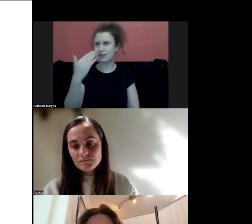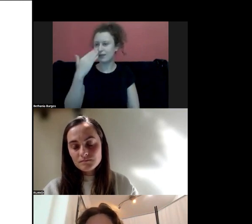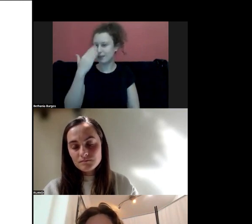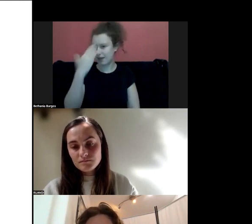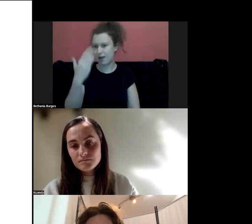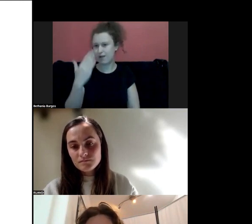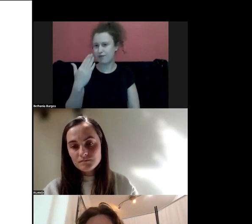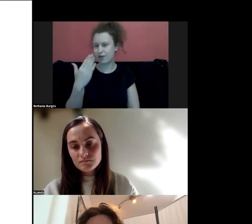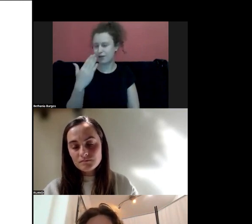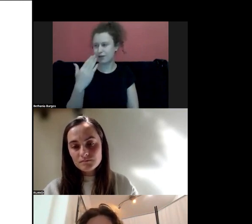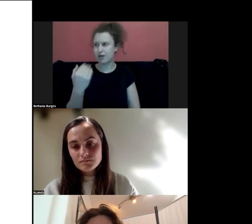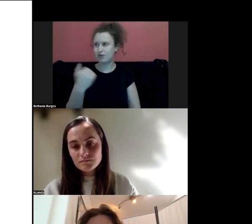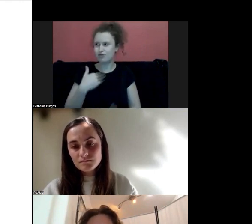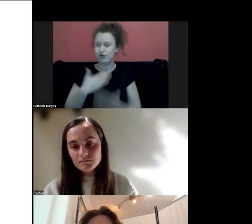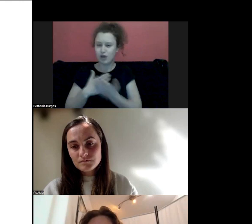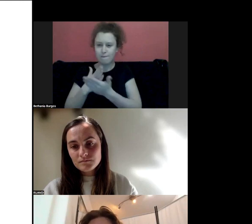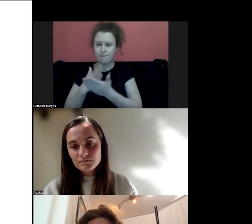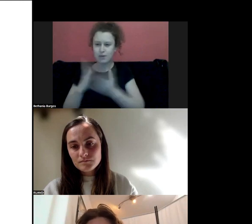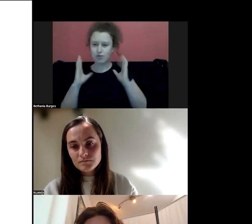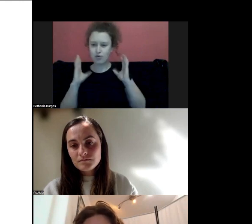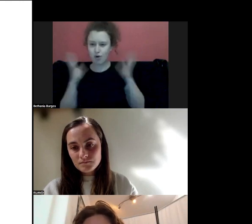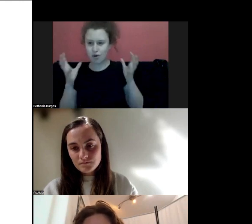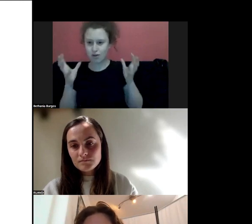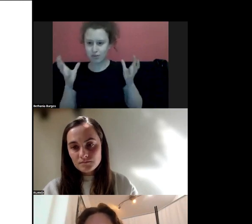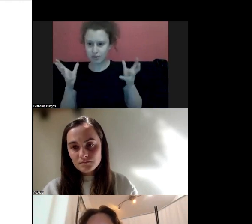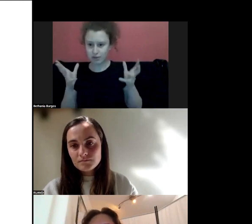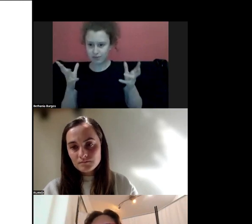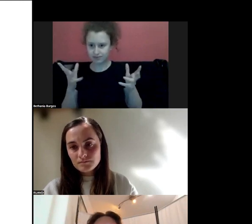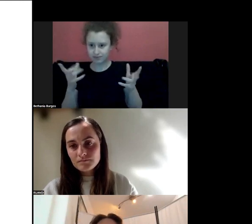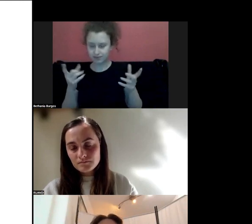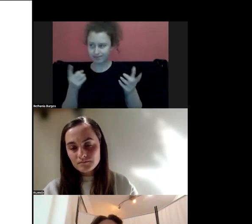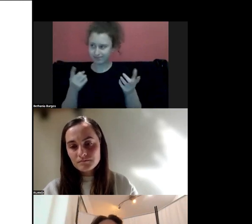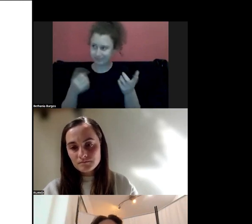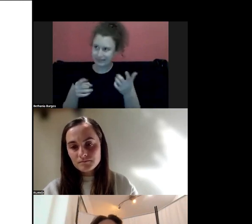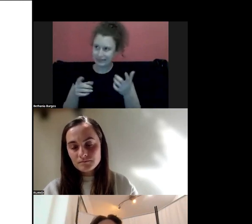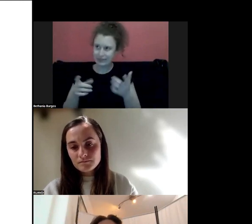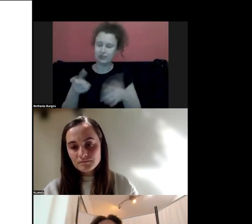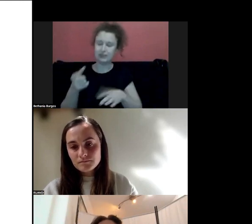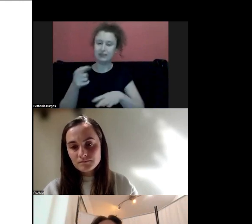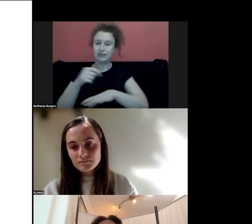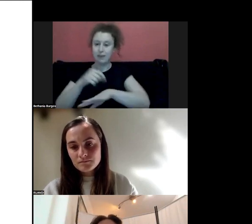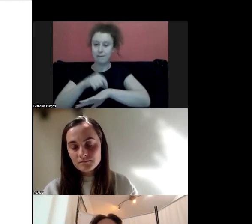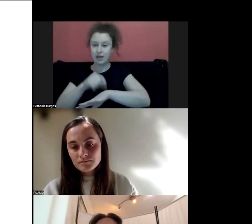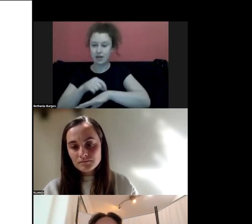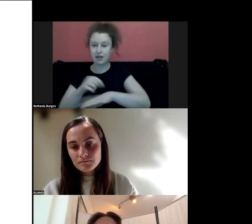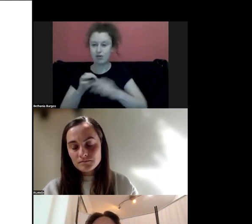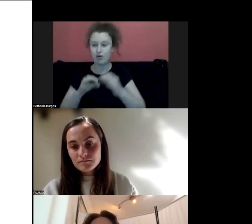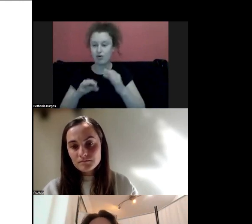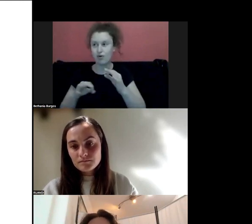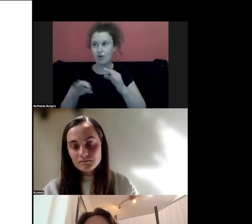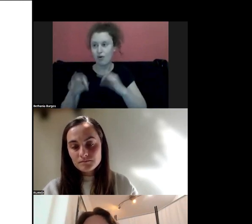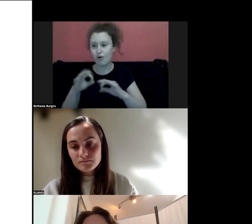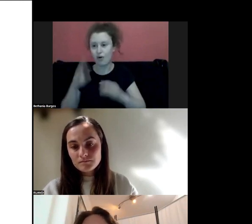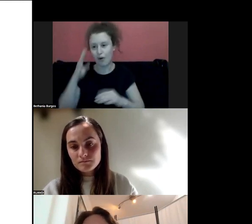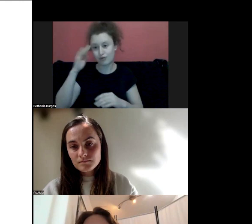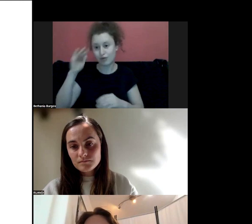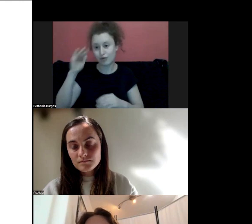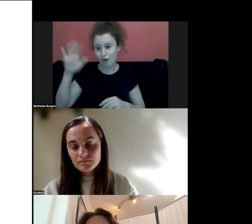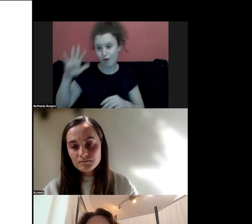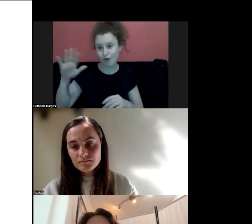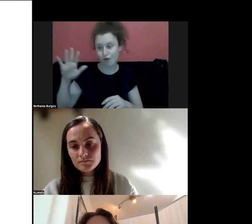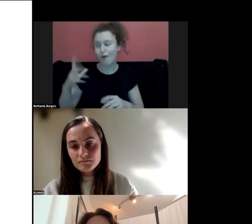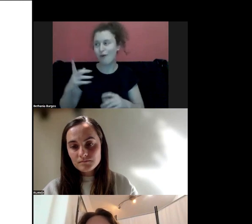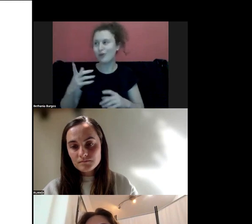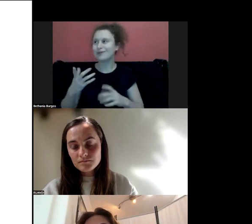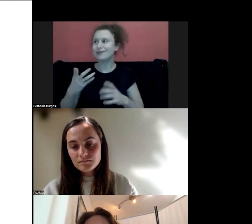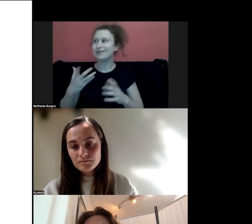conocer estas etapas, estas fases, y debería también formarse